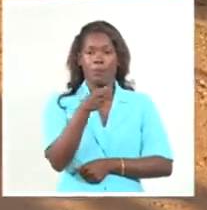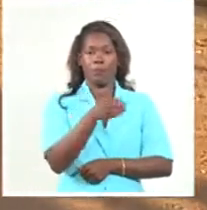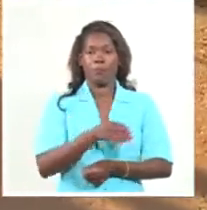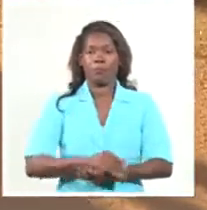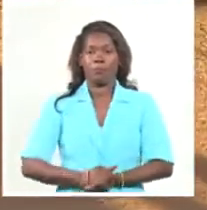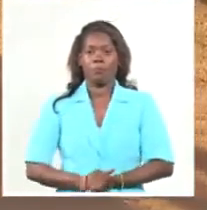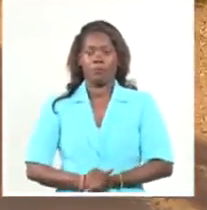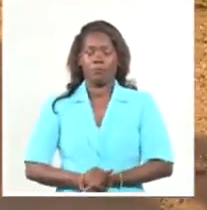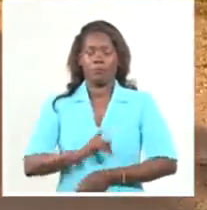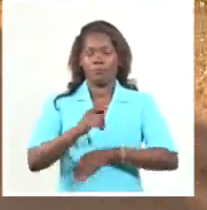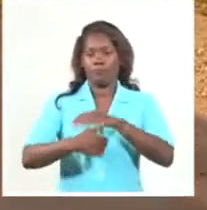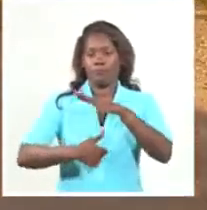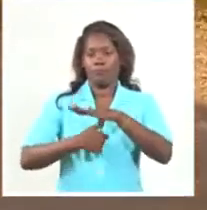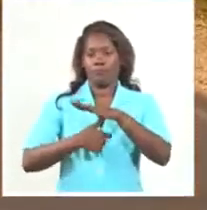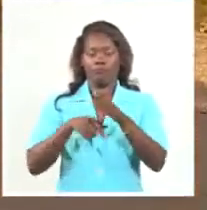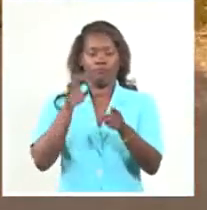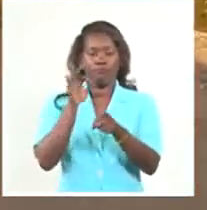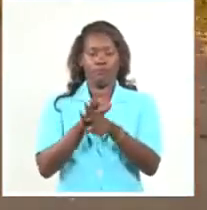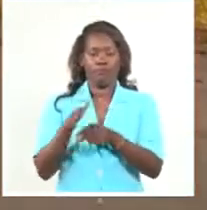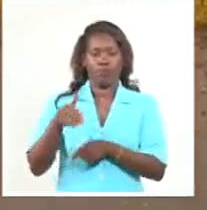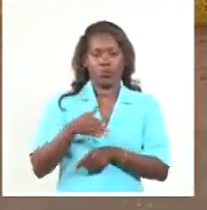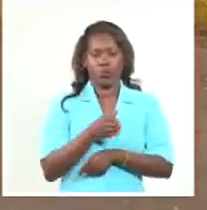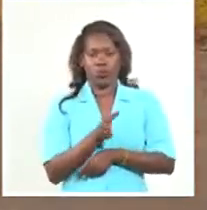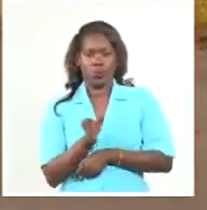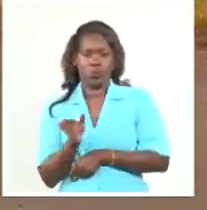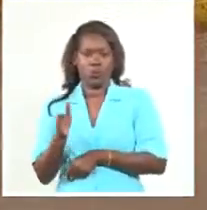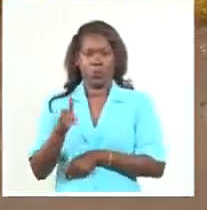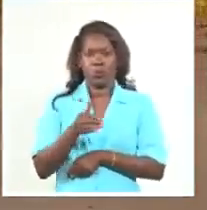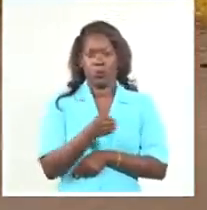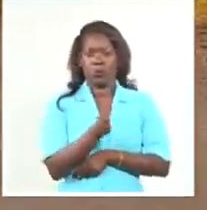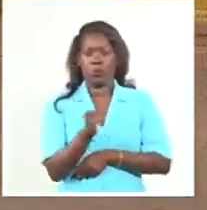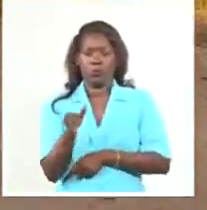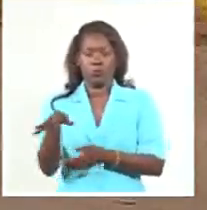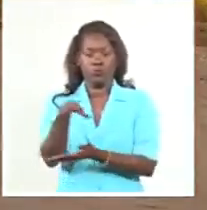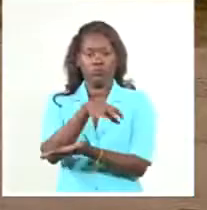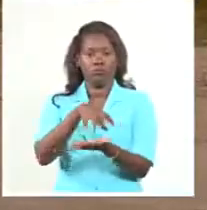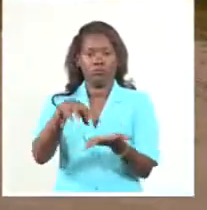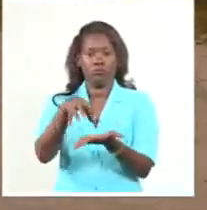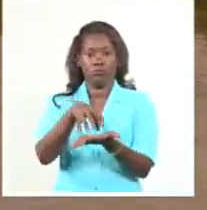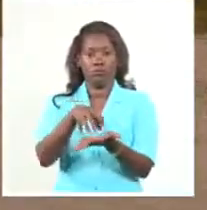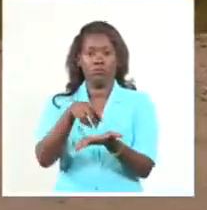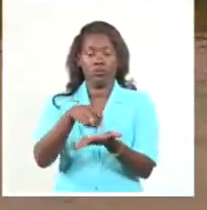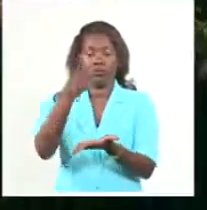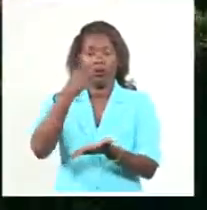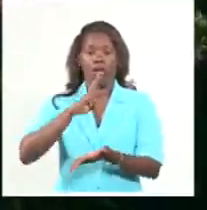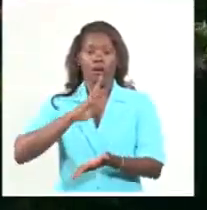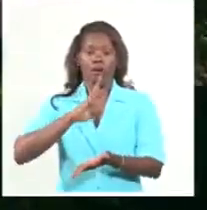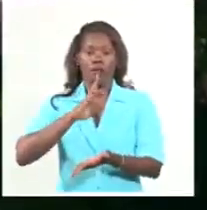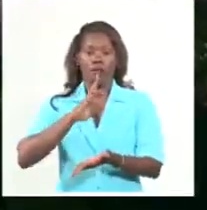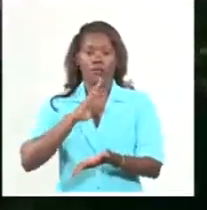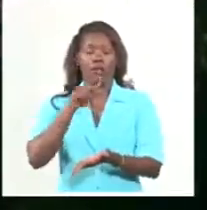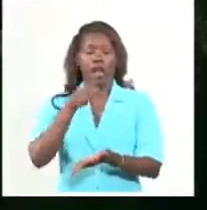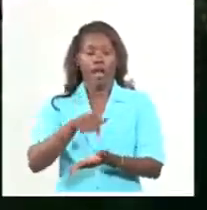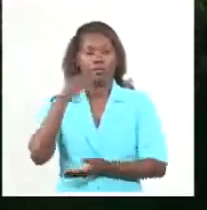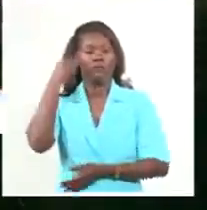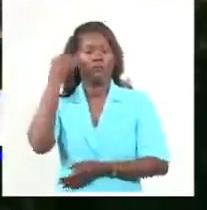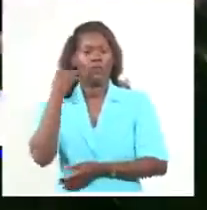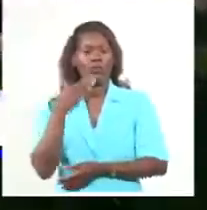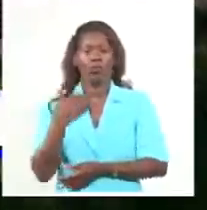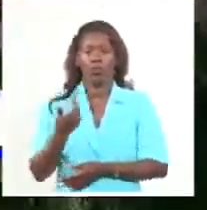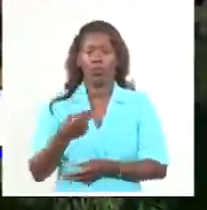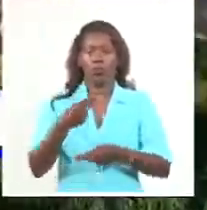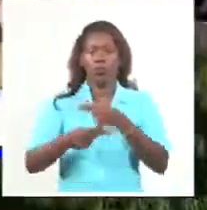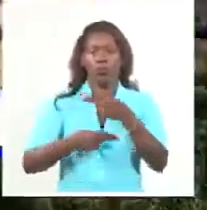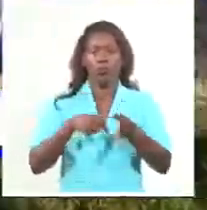El presidente cubano inició su recorrido en la comunidad Guajén, ubicada en el Consejo Popular Aguada de Moya. Allí conoció las acciones que se han